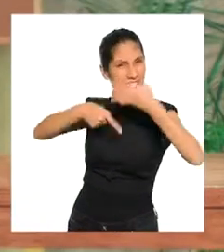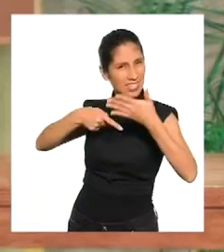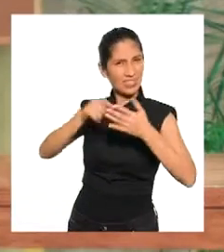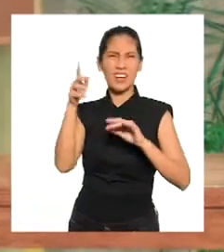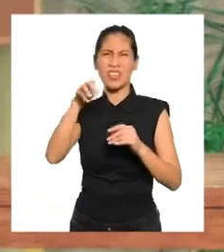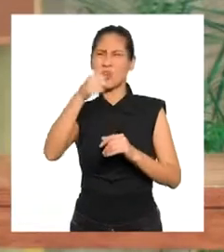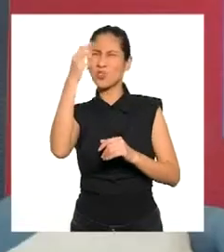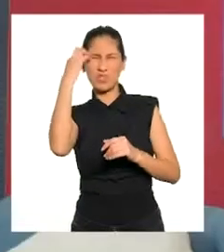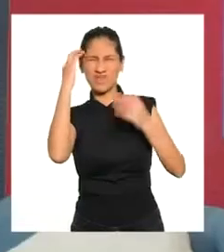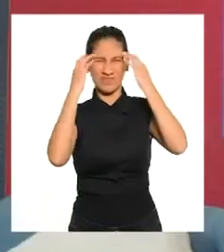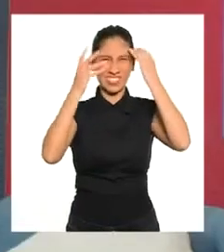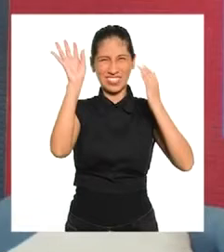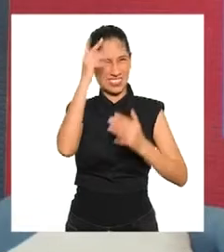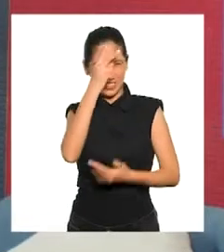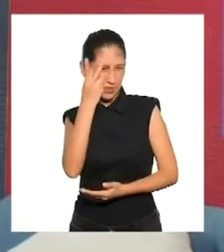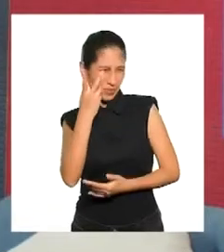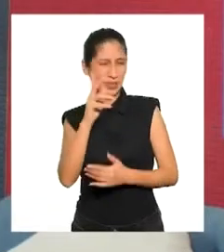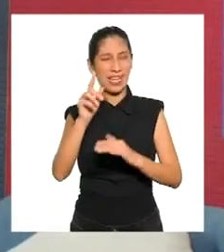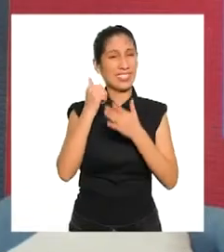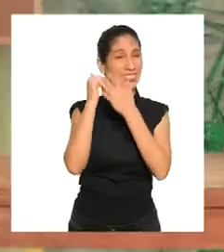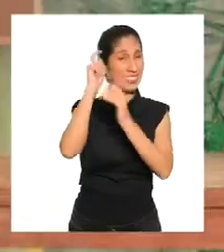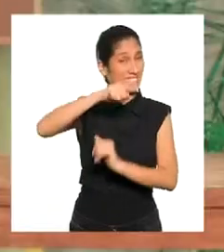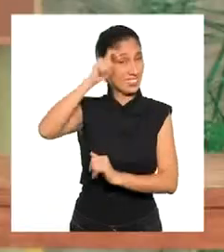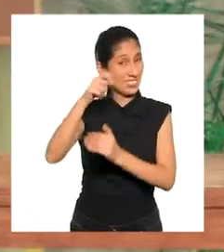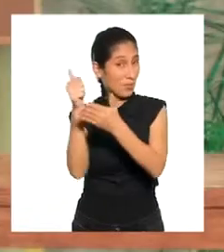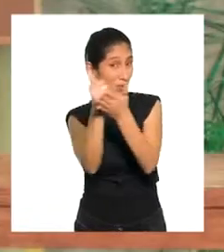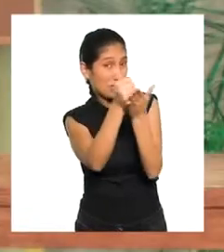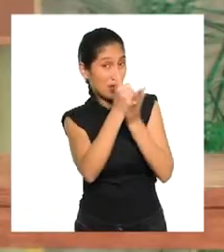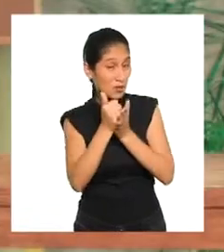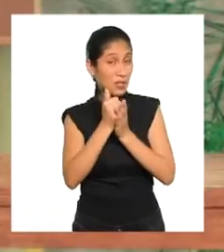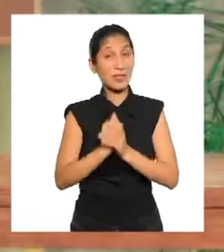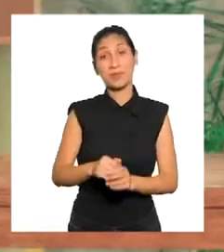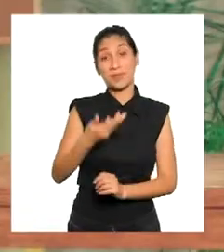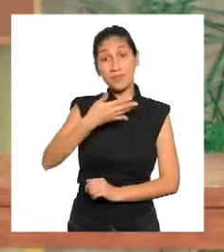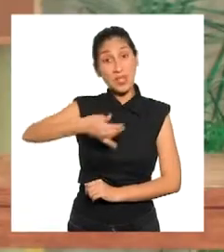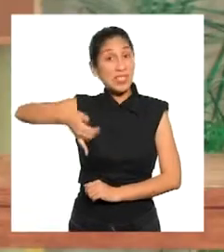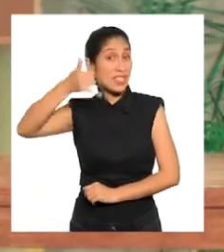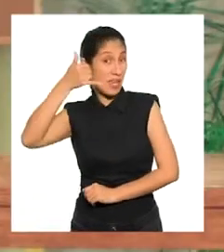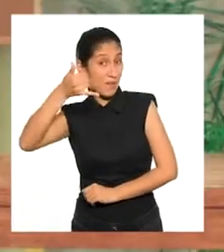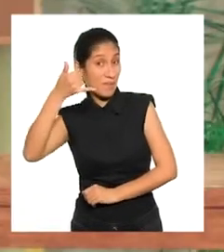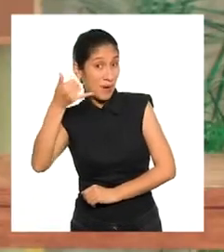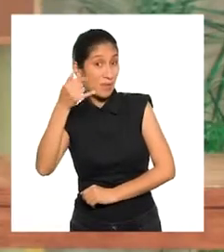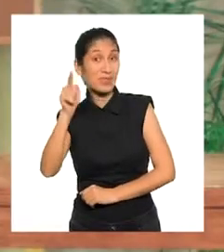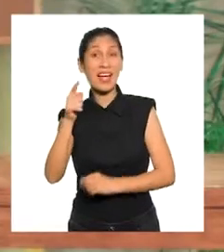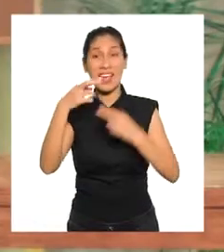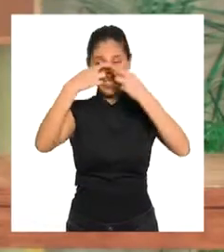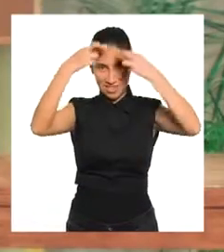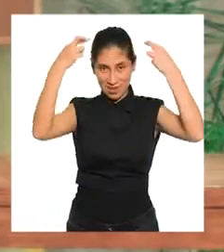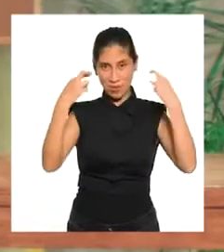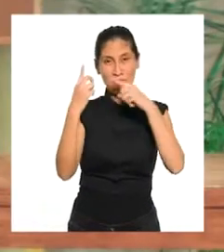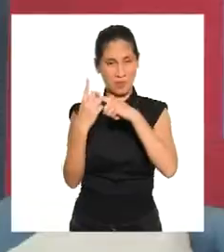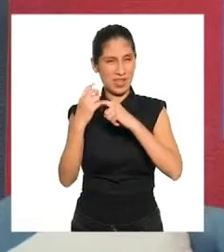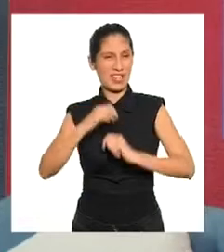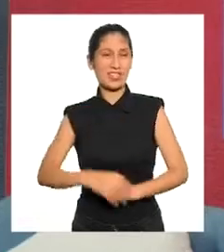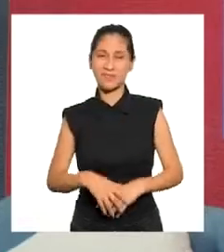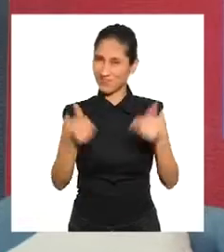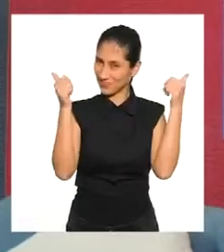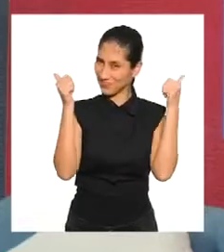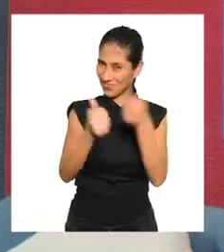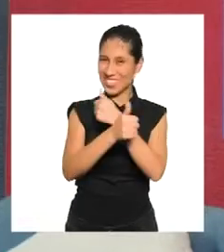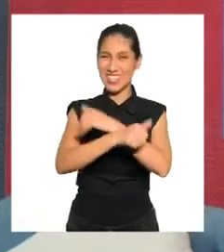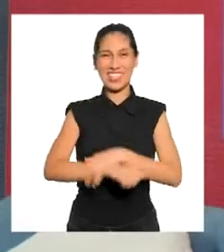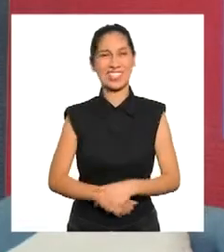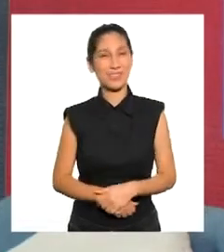ya estoy mareado. Creo que necesitamos ayuda. ¿Qué opinas si llamamos a alguien de la promo 2021 para que nos ayude? ¡Qué buena